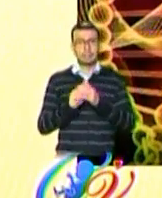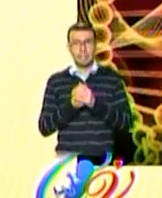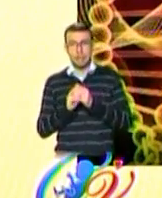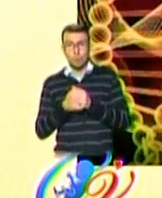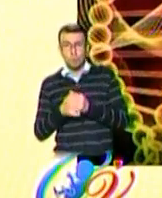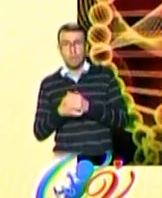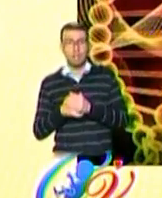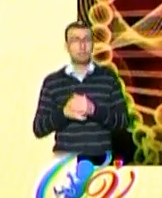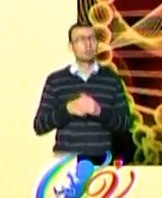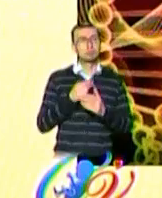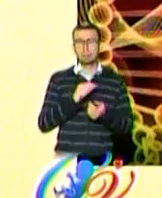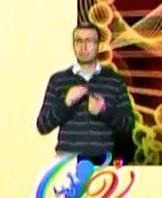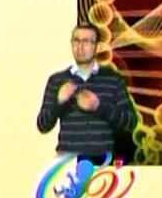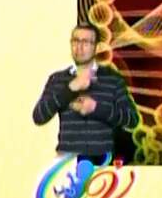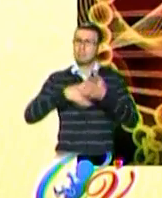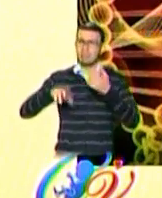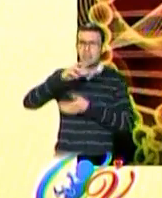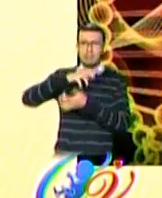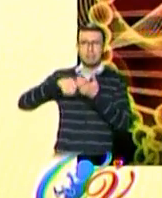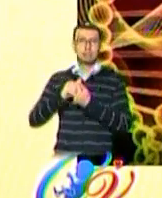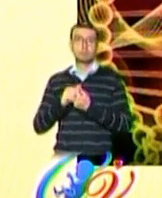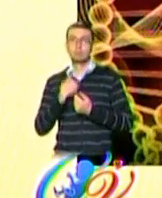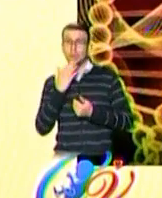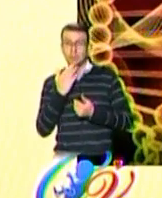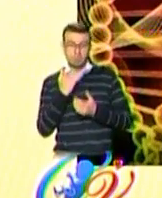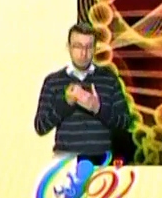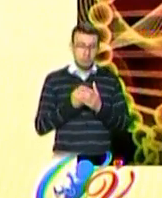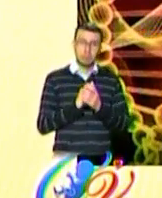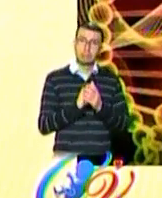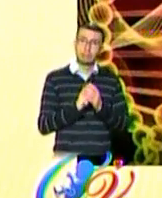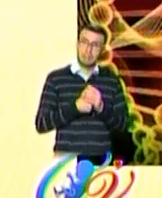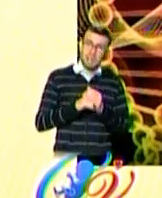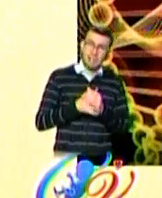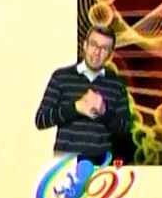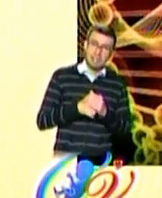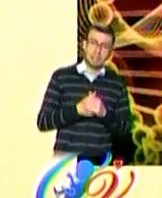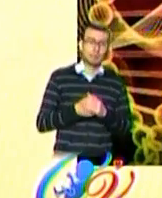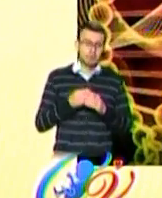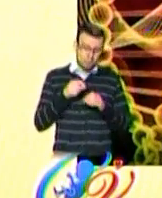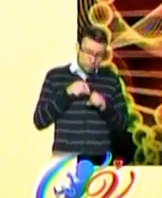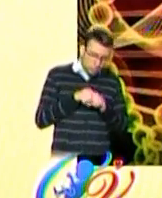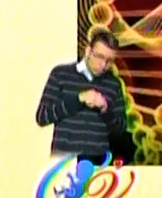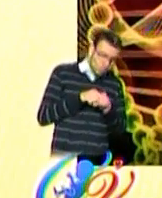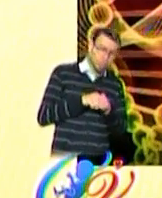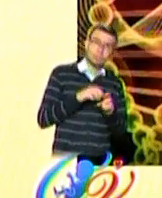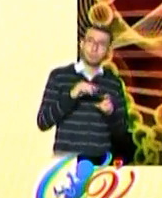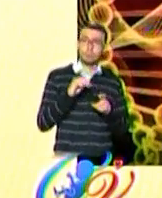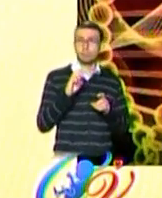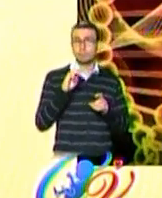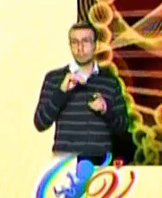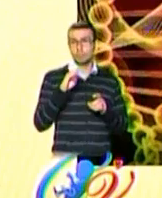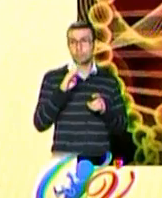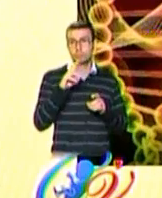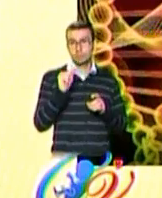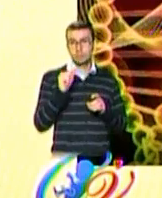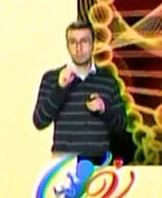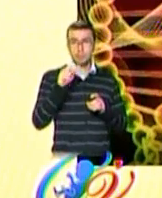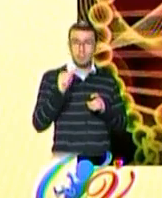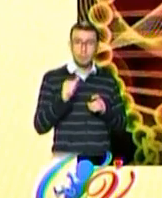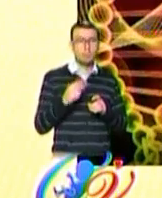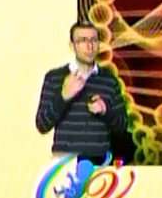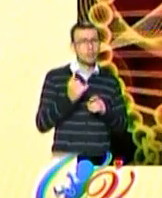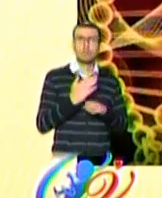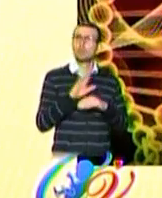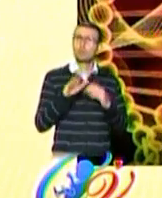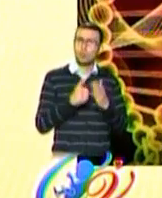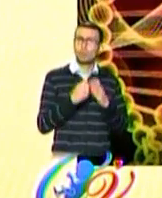memoria celular, de la membrana celular. Todo eso es fisiológico, todo eso es muy lindo en la fisiología, todo eso es